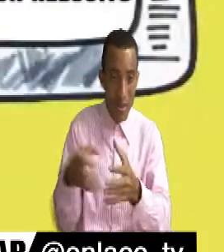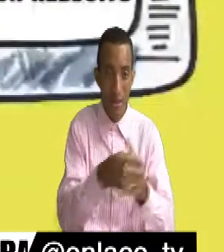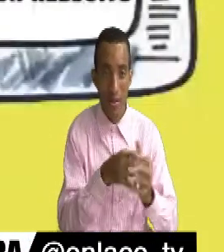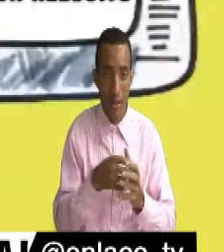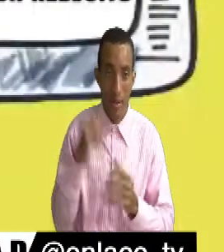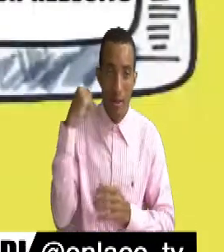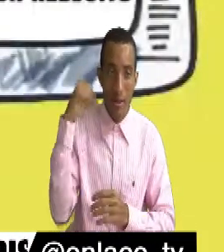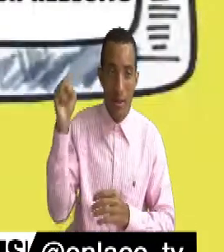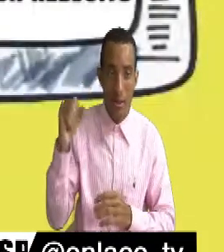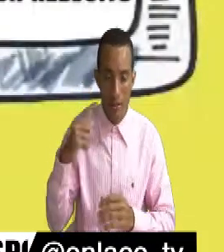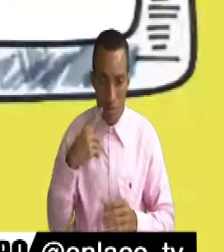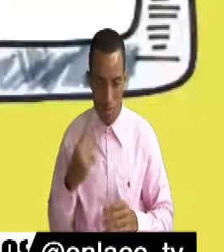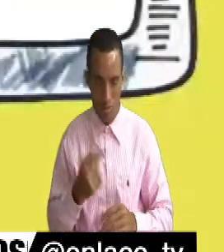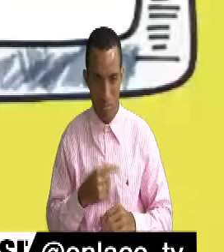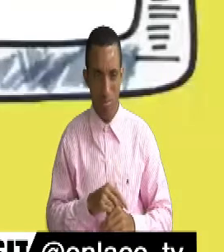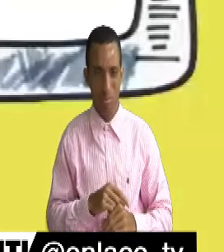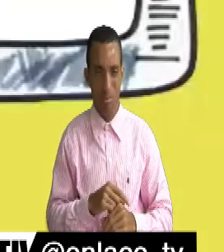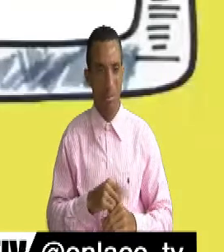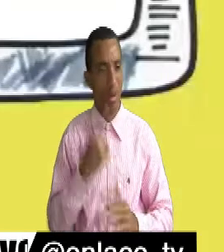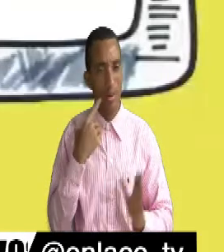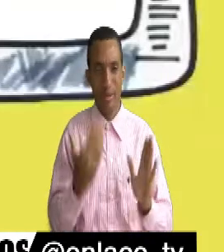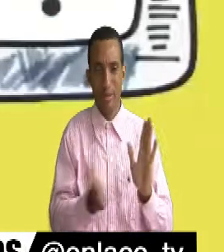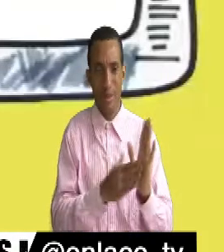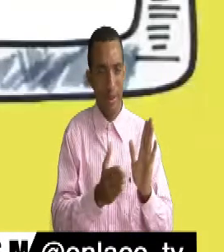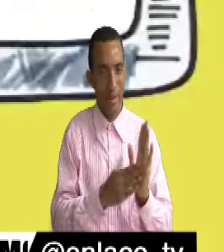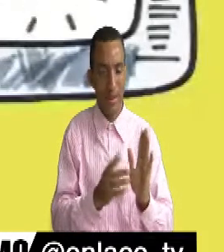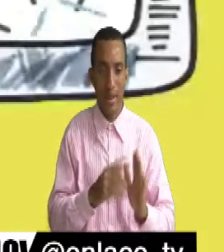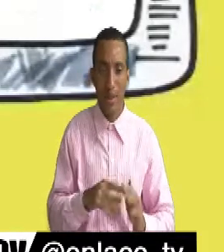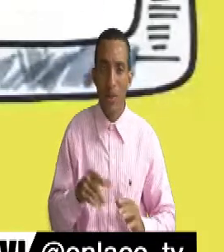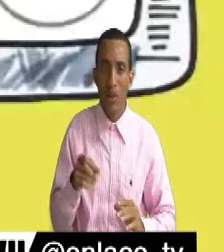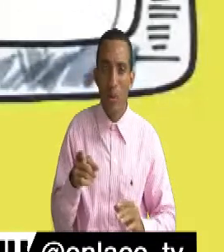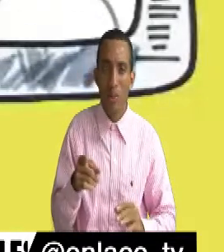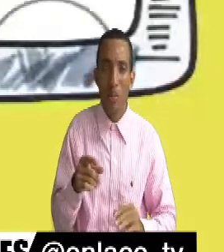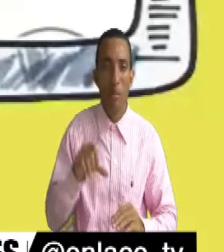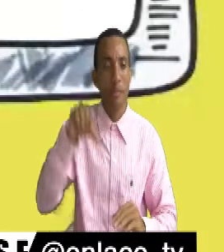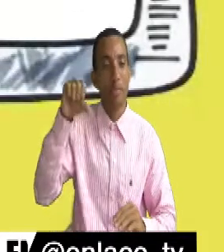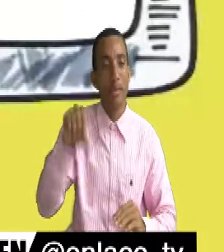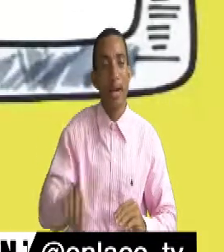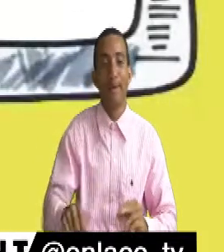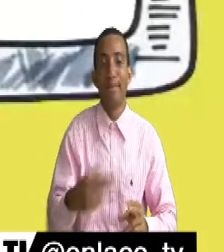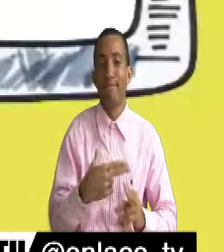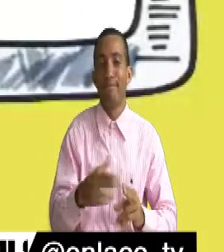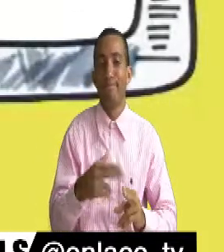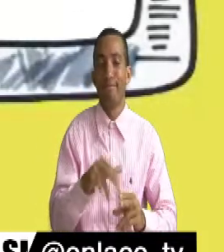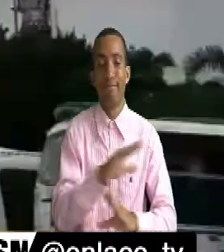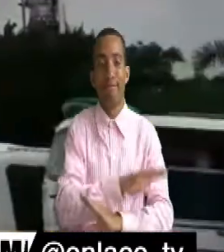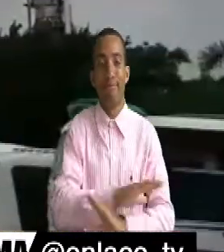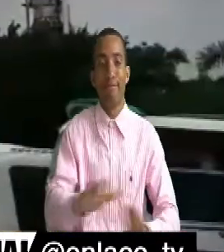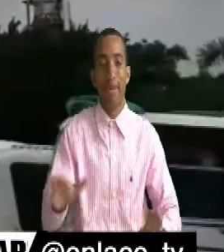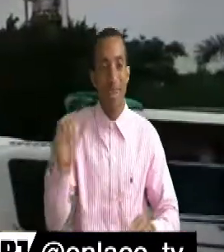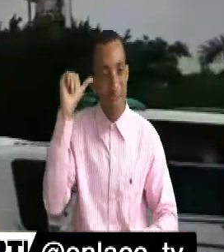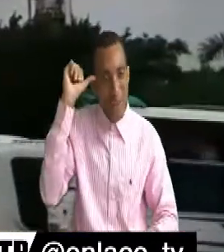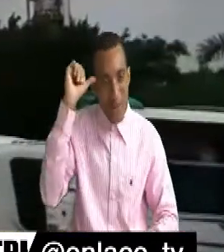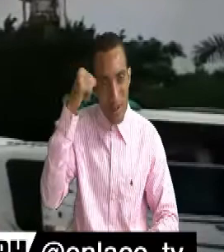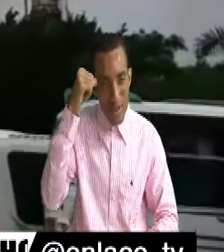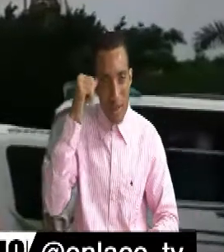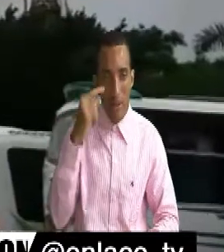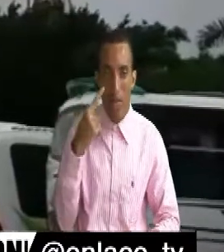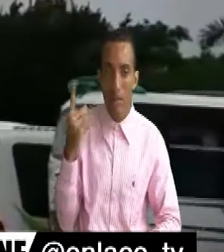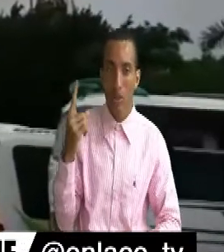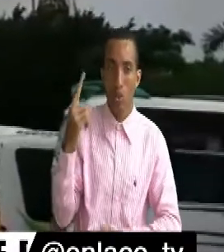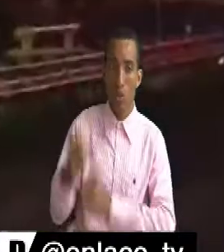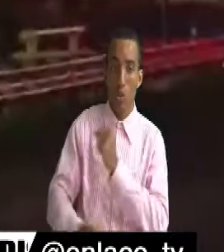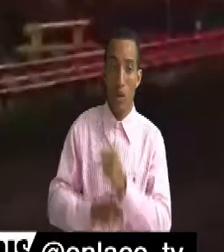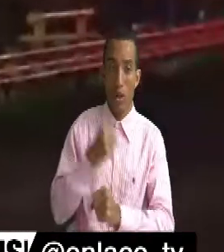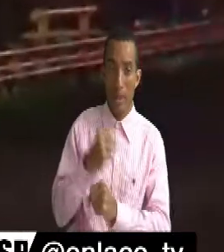técnicos que la operan, lo controvertieron y demostraron que la refinería operaba como un relojito, pero próximo a colapsar. ¿Recuerdan este video? Ha pasado un año y la situación